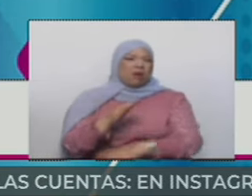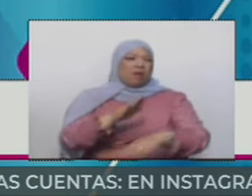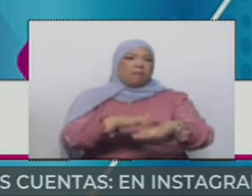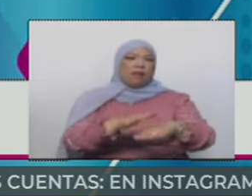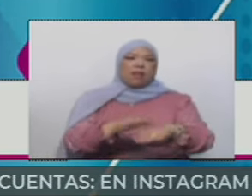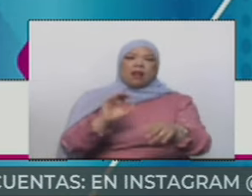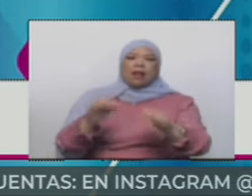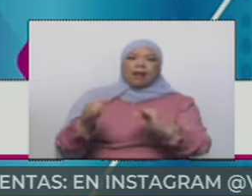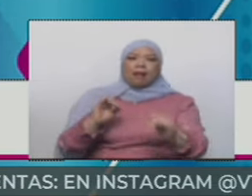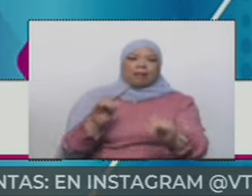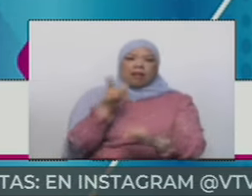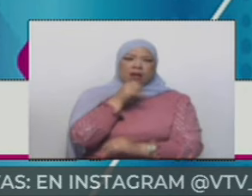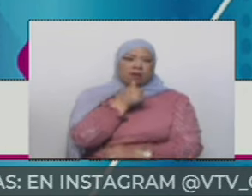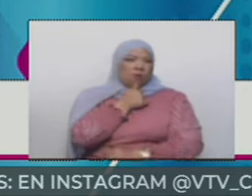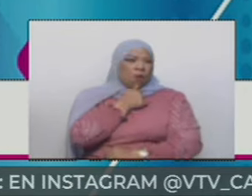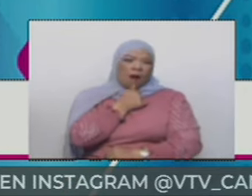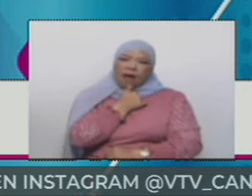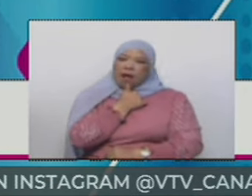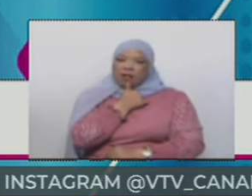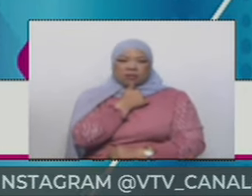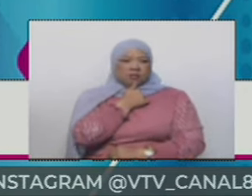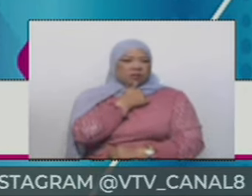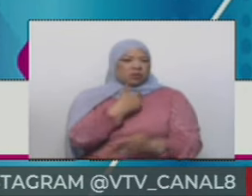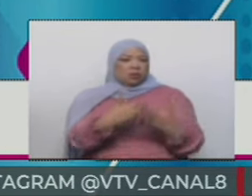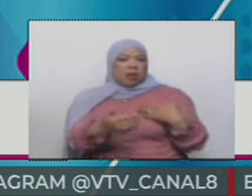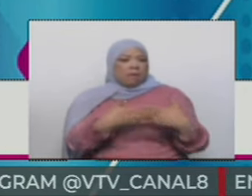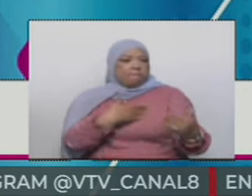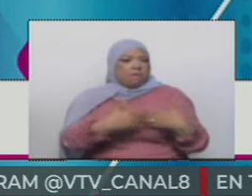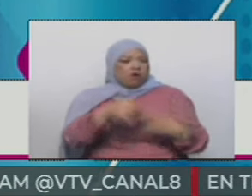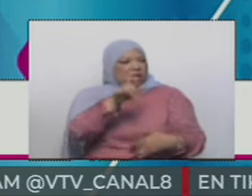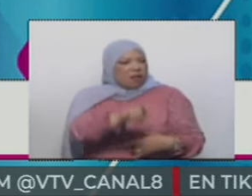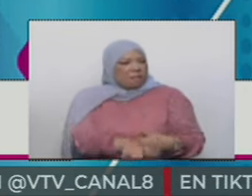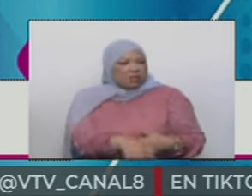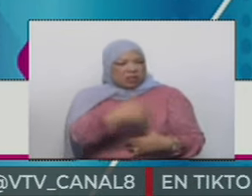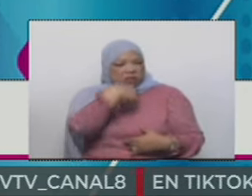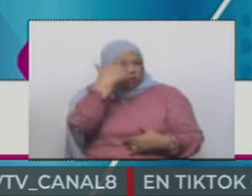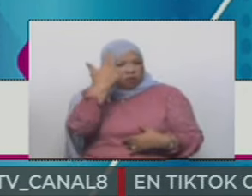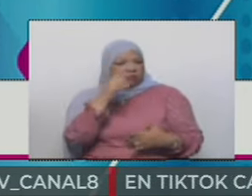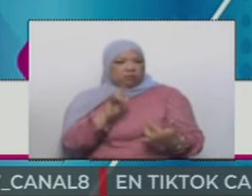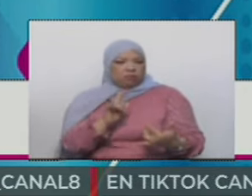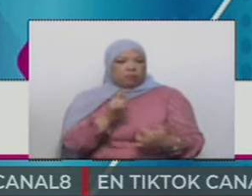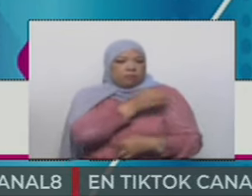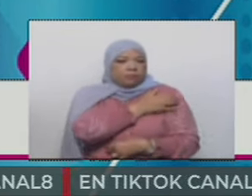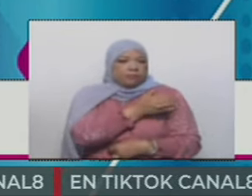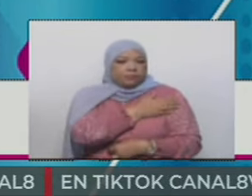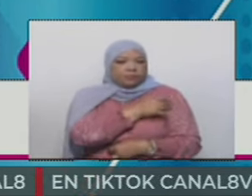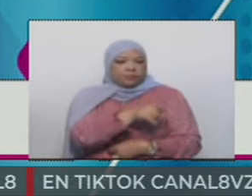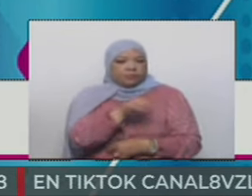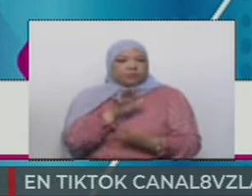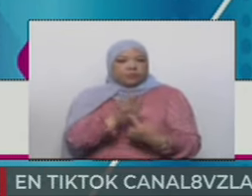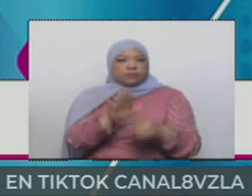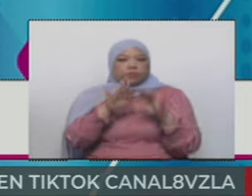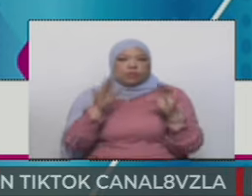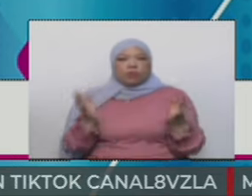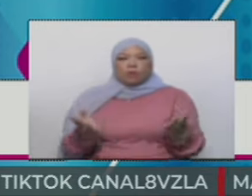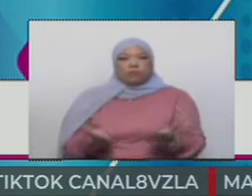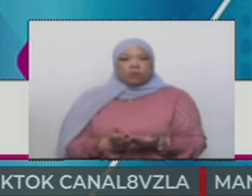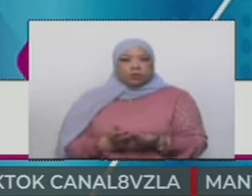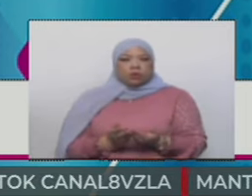El fascismo no tiene honor, no tiene límites, no tiene ética. La extrema derecha, como se está demostrando en el mundo,